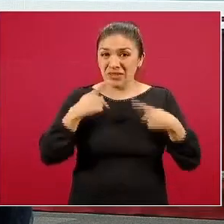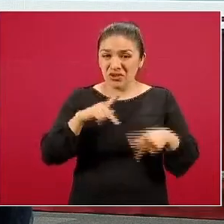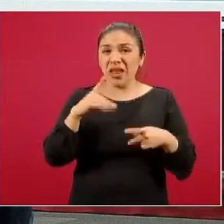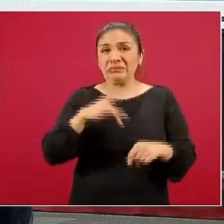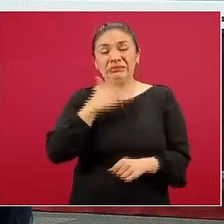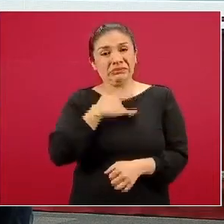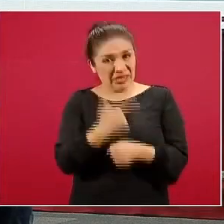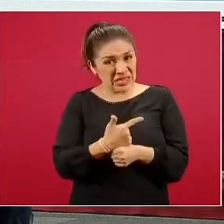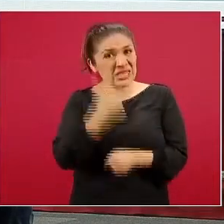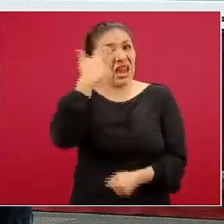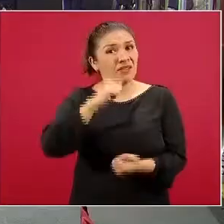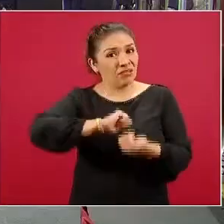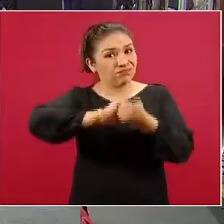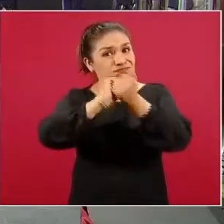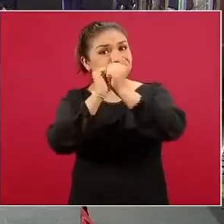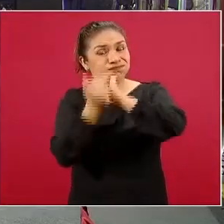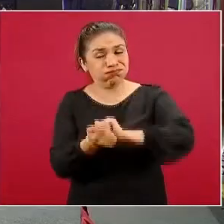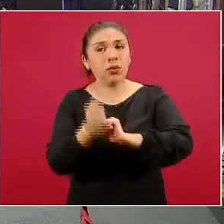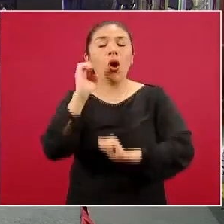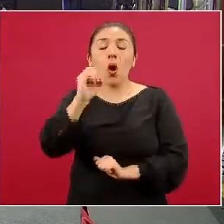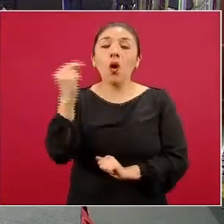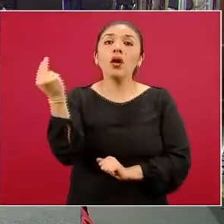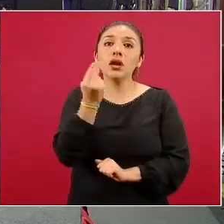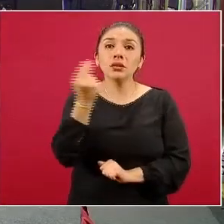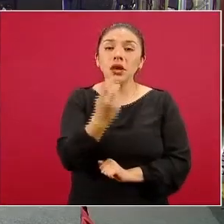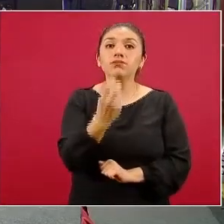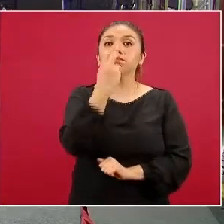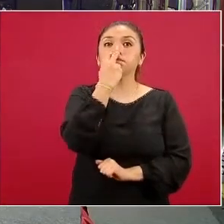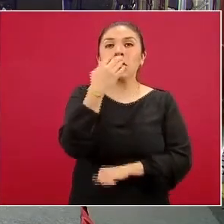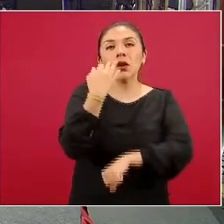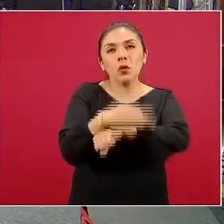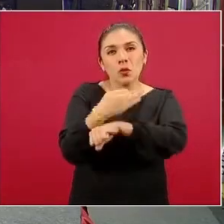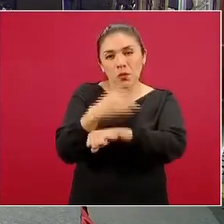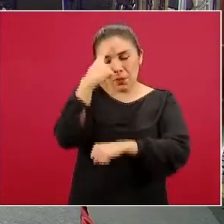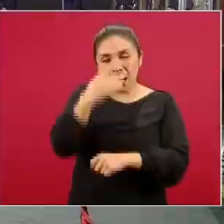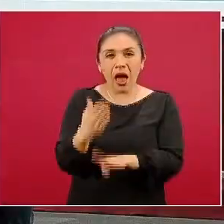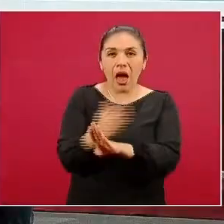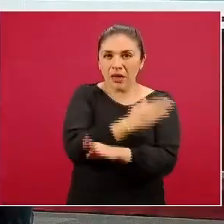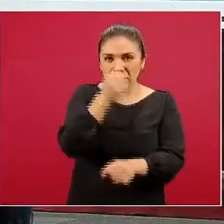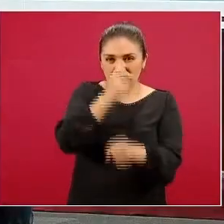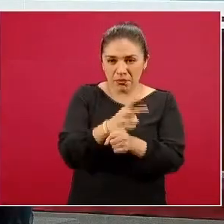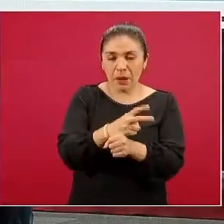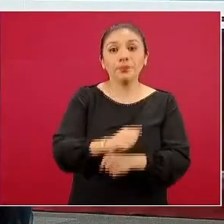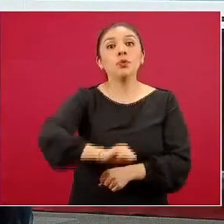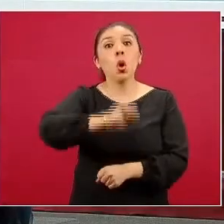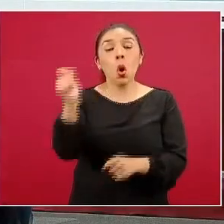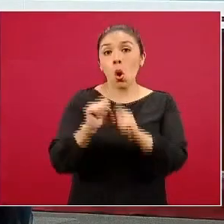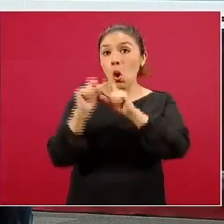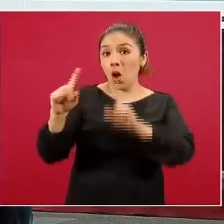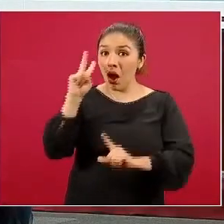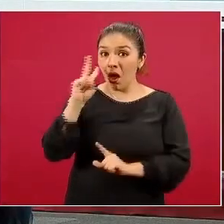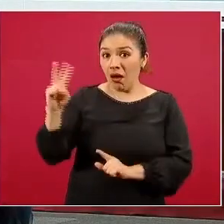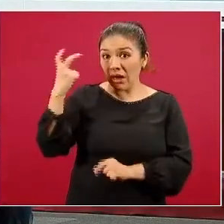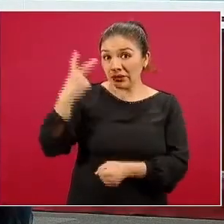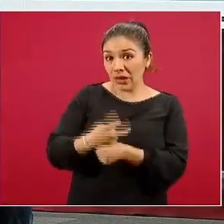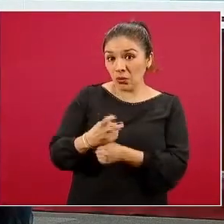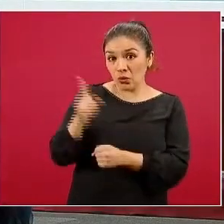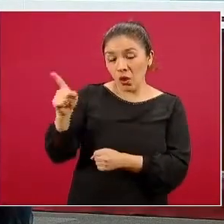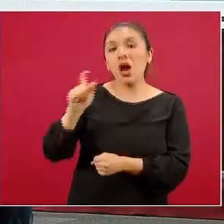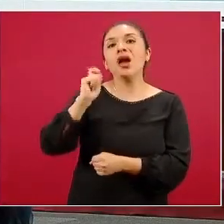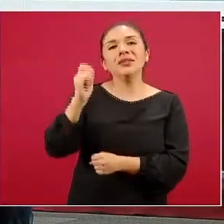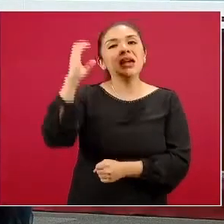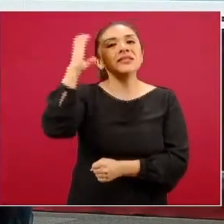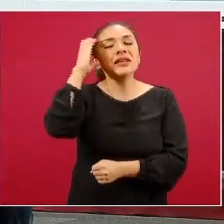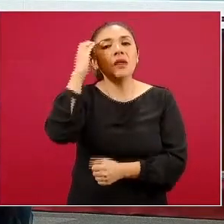evolución grave o que en su momento necesitan oxigenoterapia oportuna. En la siguiente diapositiva podremos ver